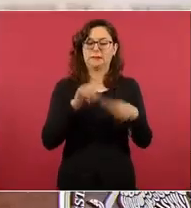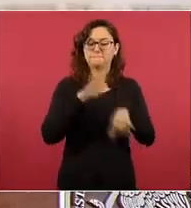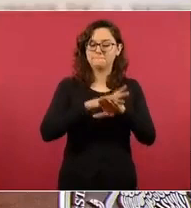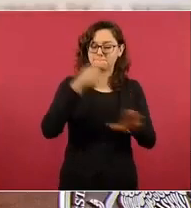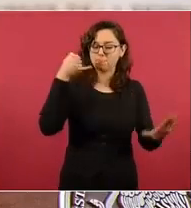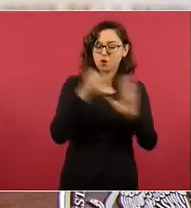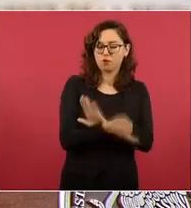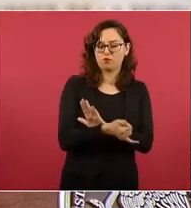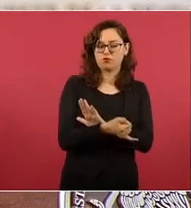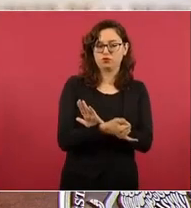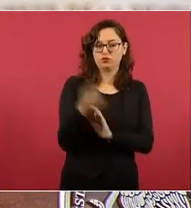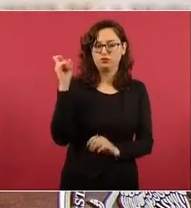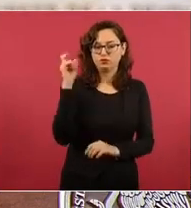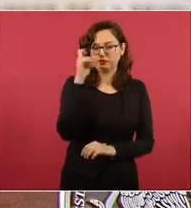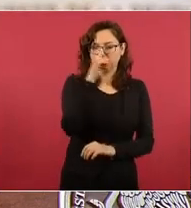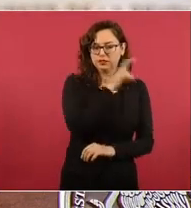que